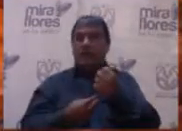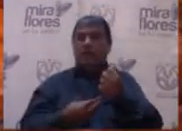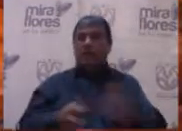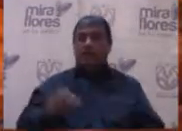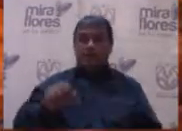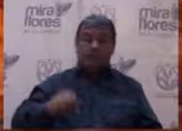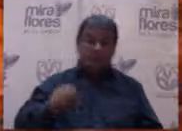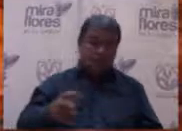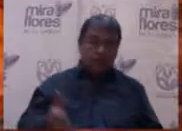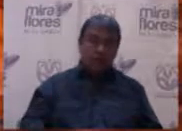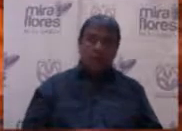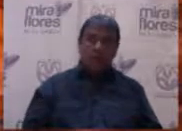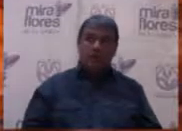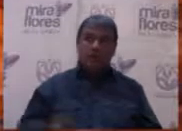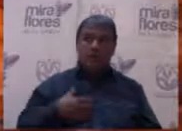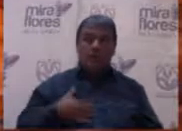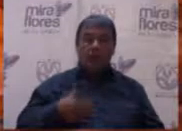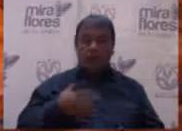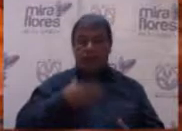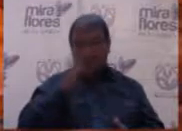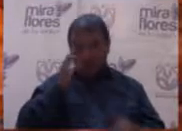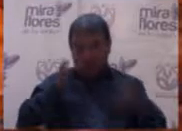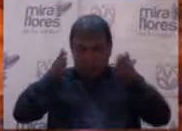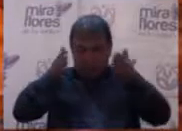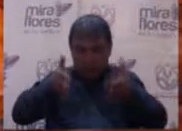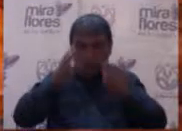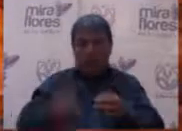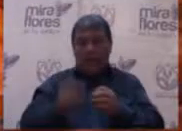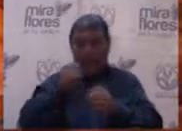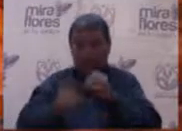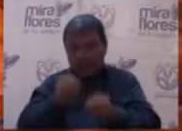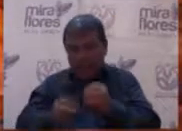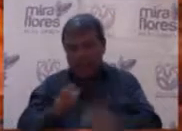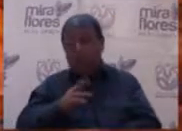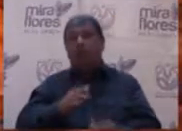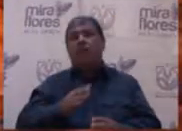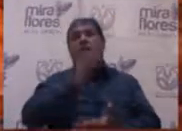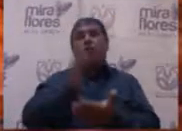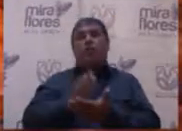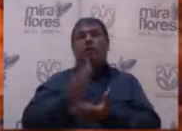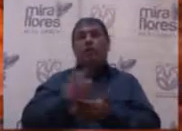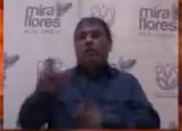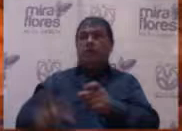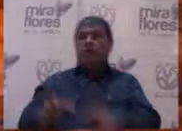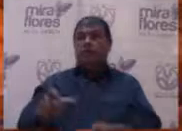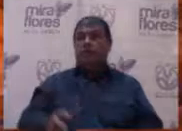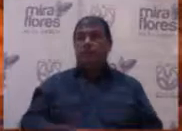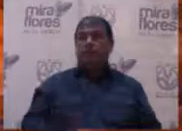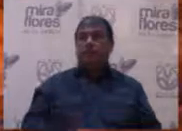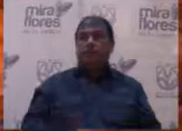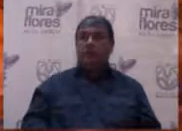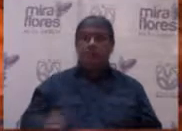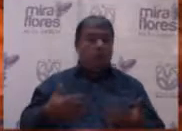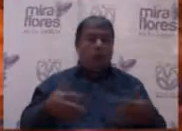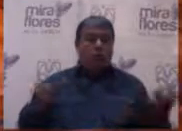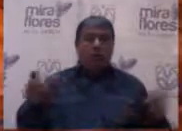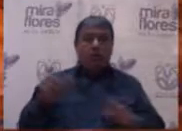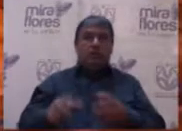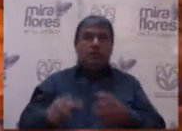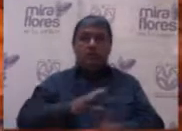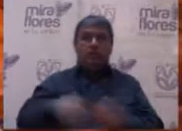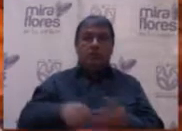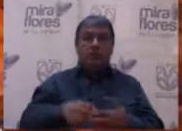Pero sí, le puse interés por dar solución a un problema de un ciudadano, corriente, vulgar y silvestre, ¿no? Eso es todo,